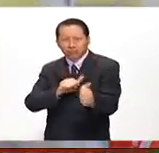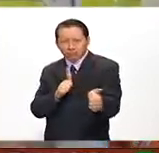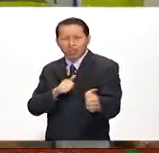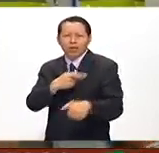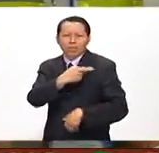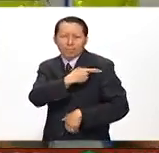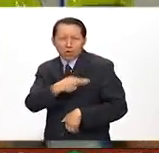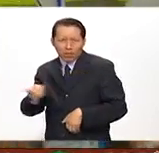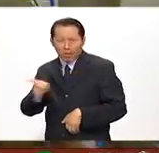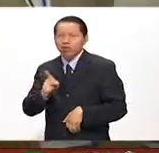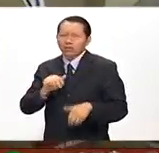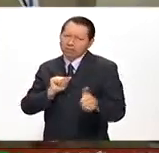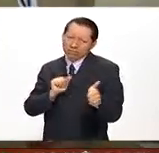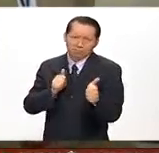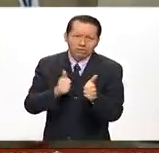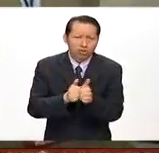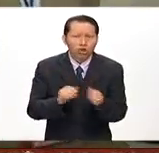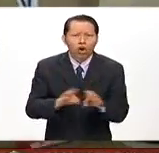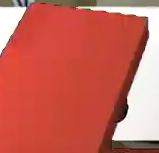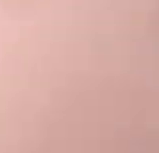de un proyecto educativo de calidad.